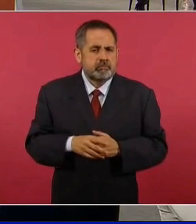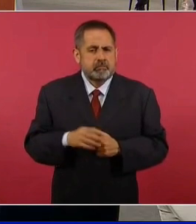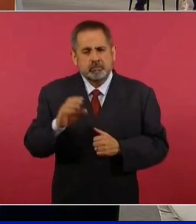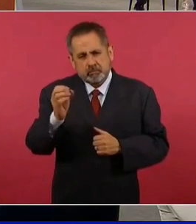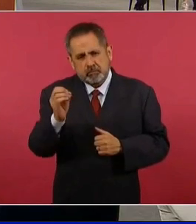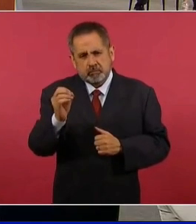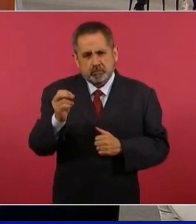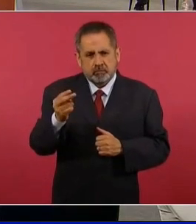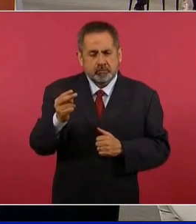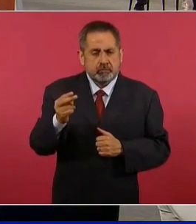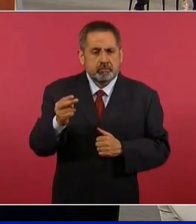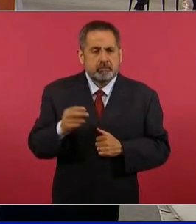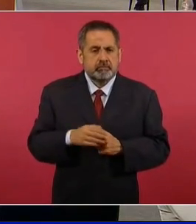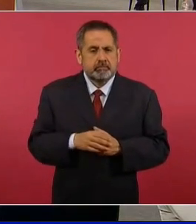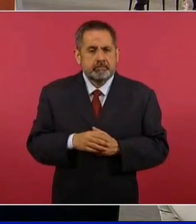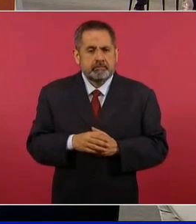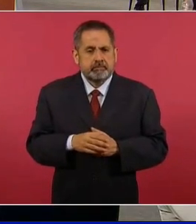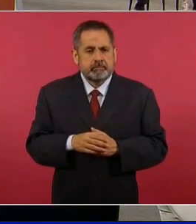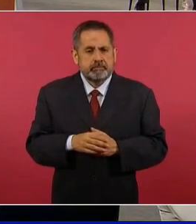octubre,